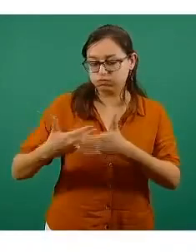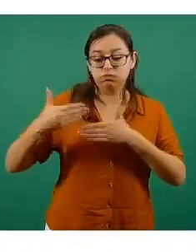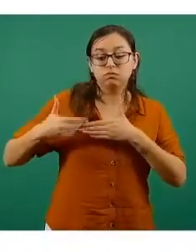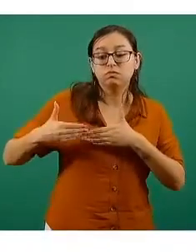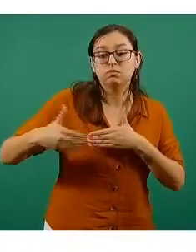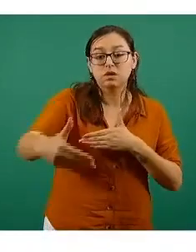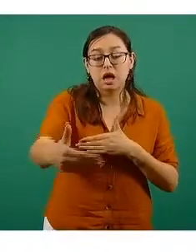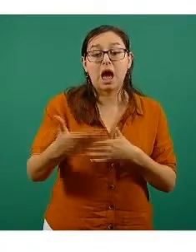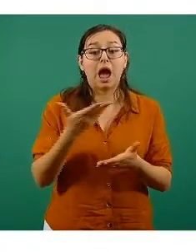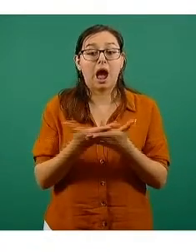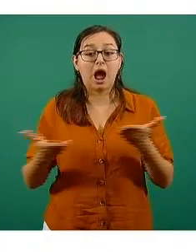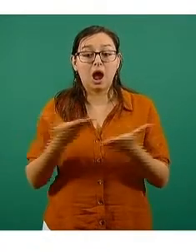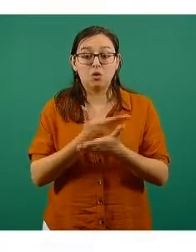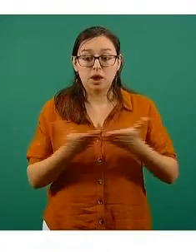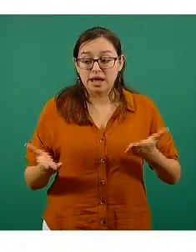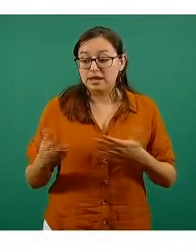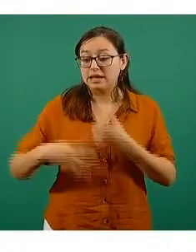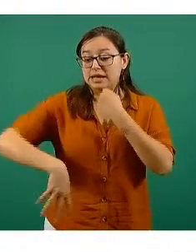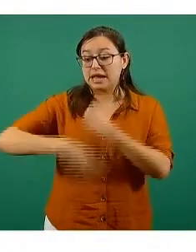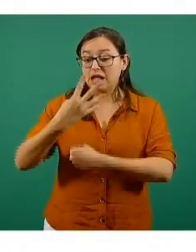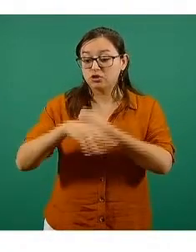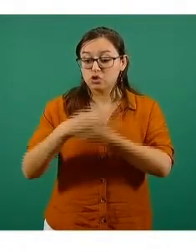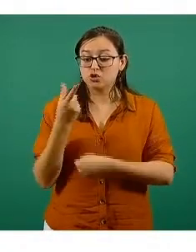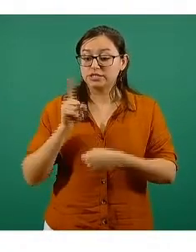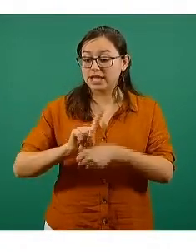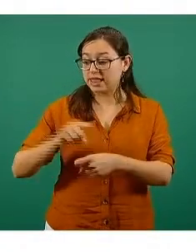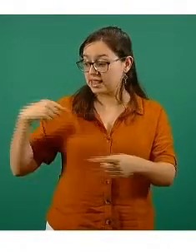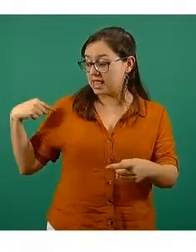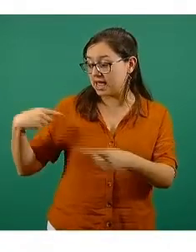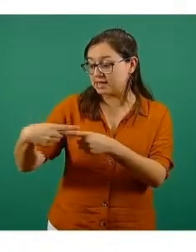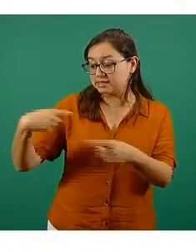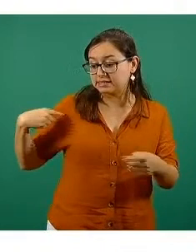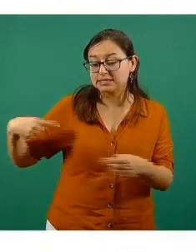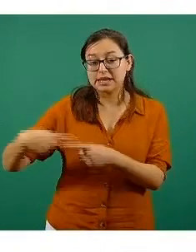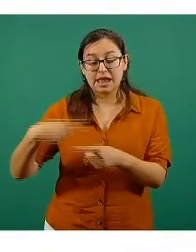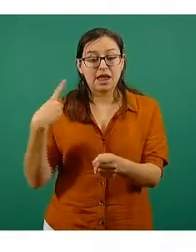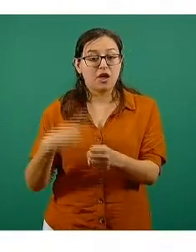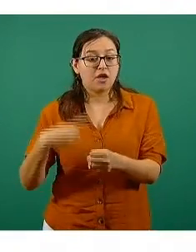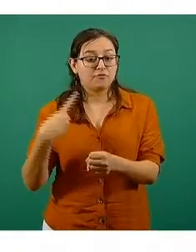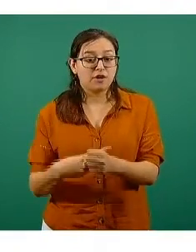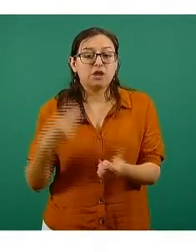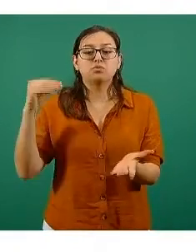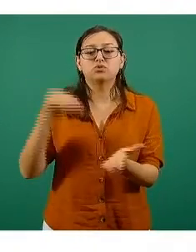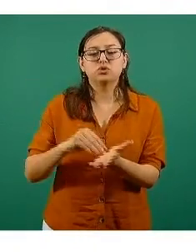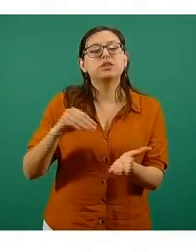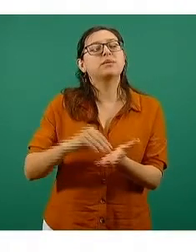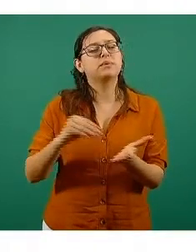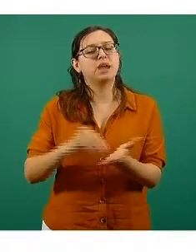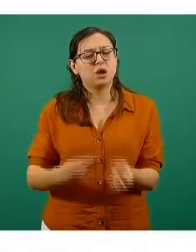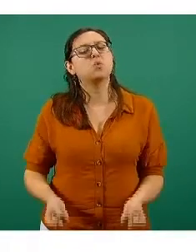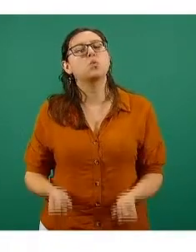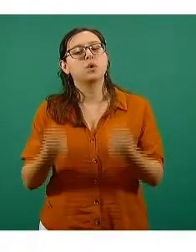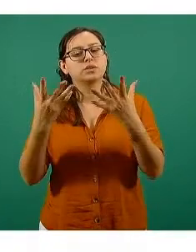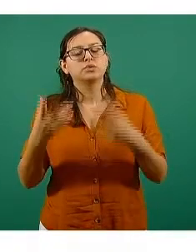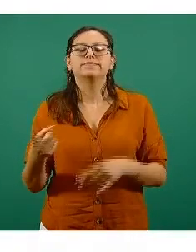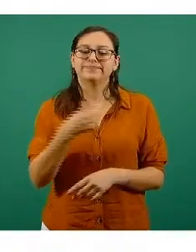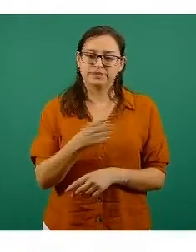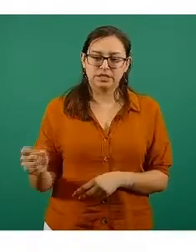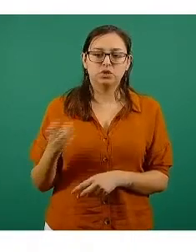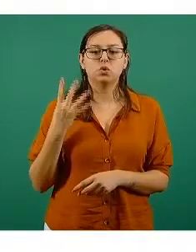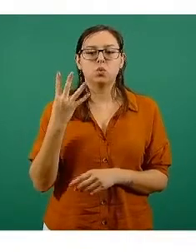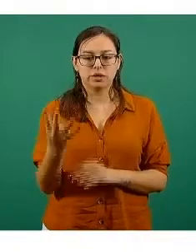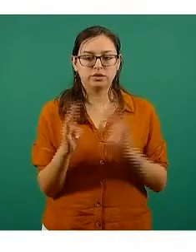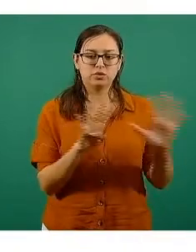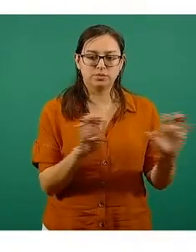104.963 casos, es lo que consideramos como casos activos, es decir, que iniciaron síntomas en los últimos 14 días y por lo tanto esos